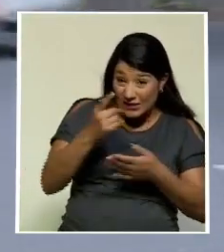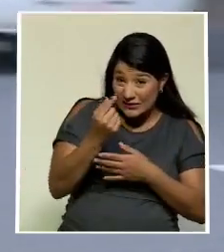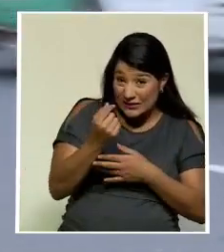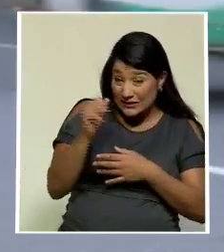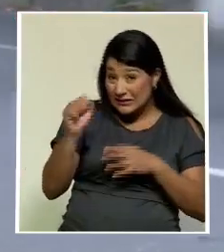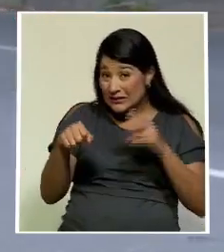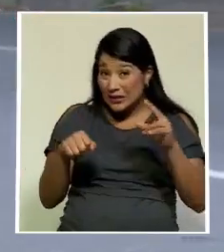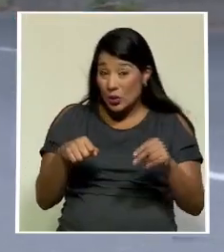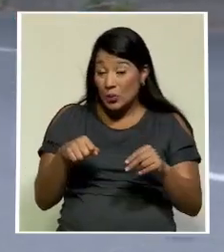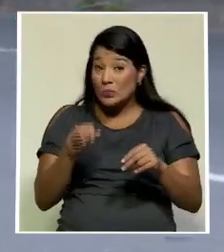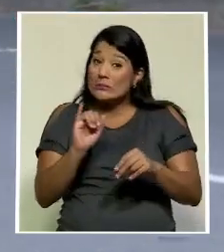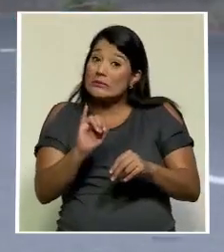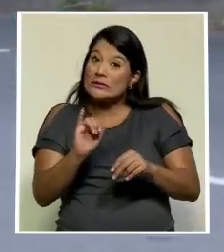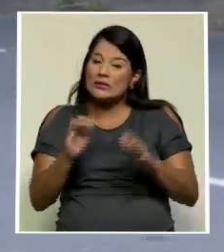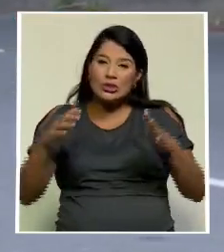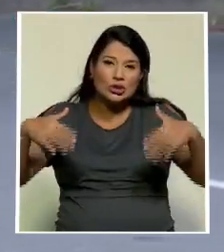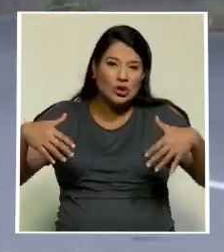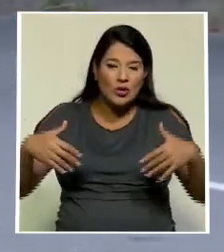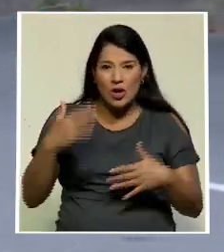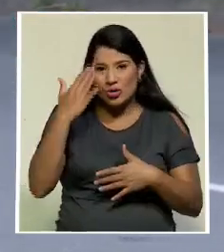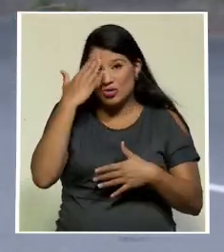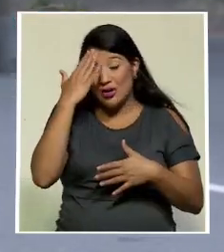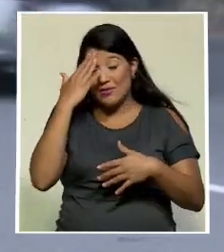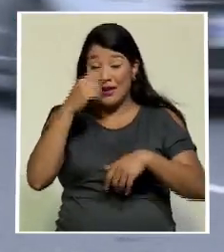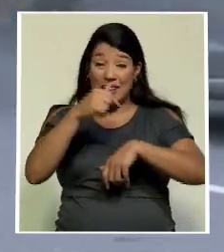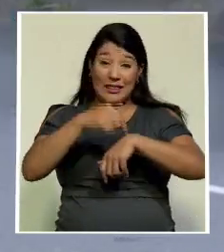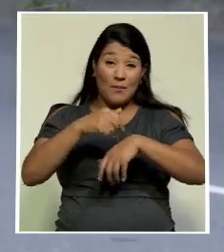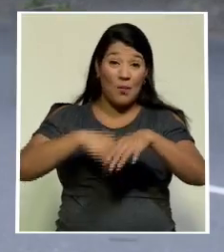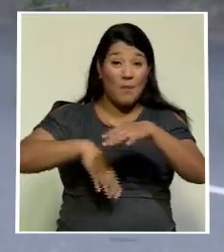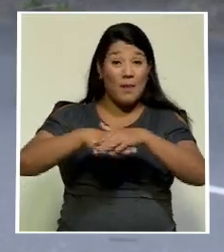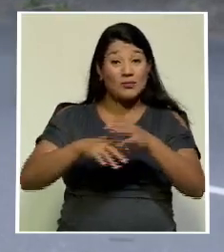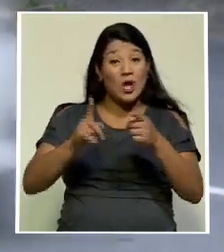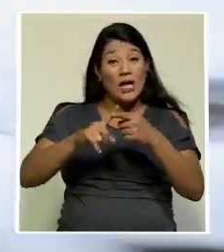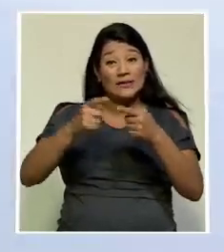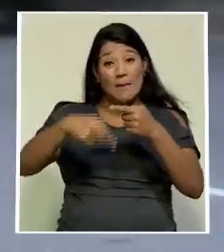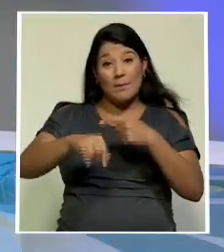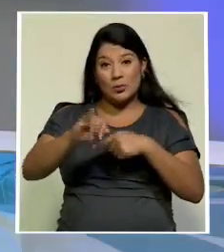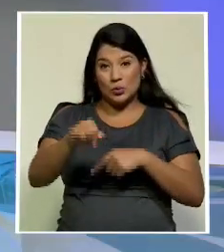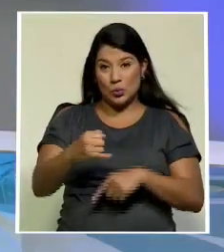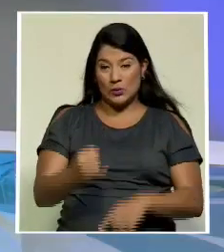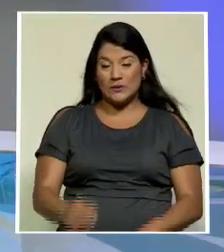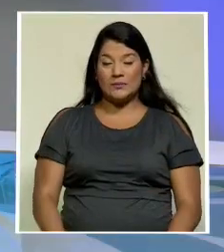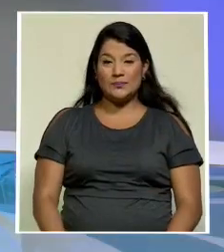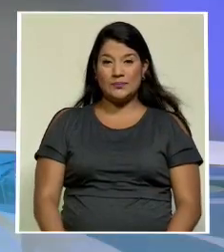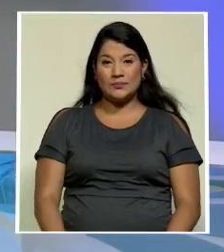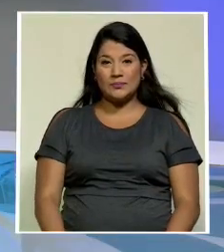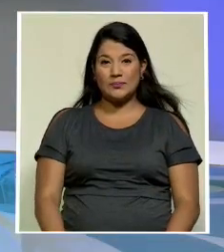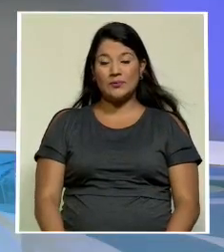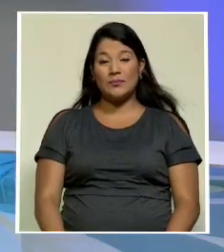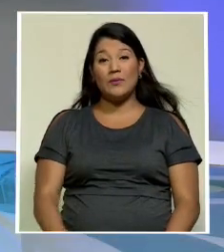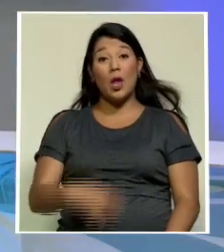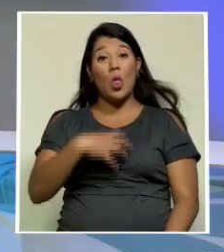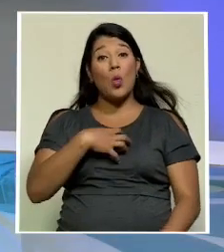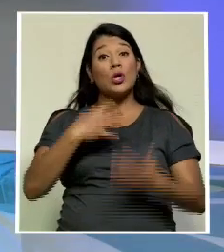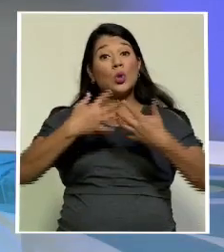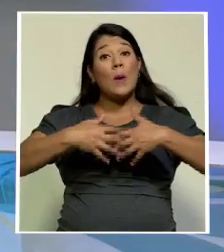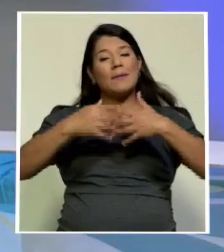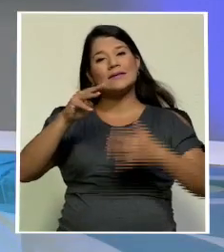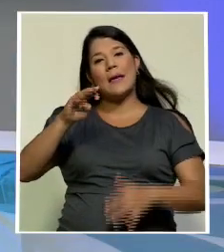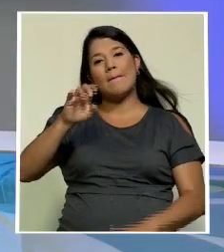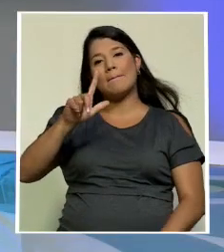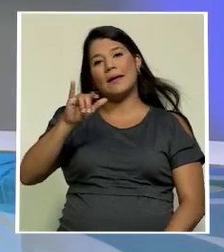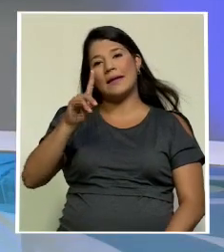un misterio que debe resolverse a más tardar este próximo jueves. Los empresarios Mélida Solís y